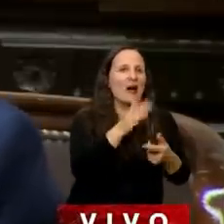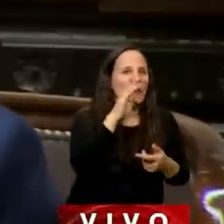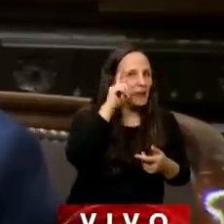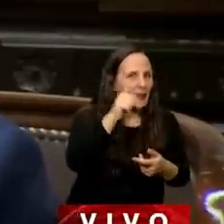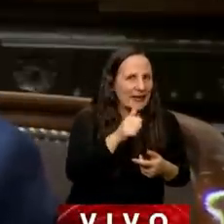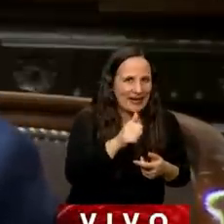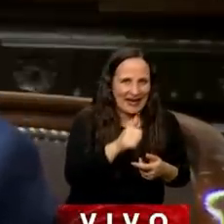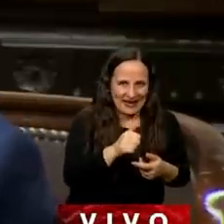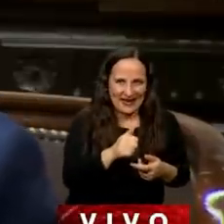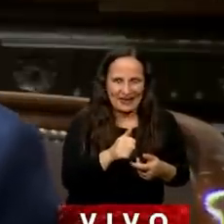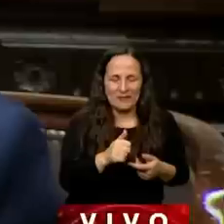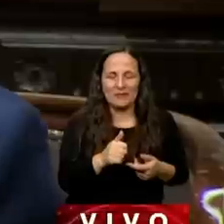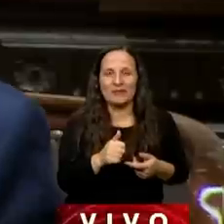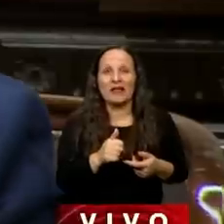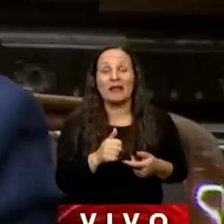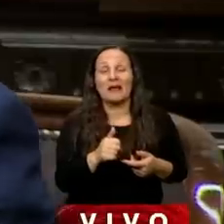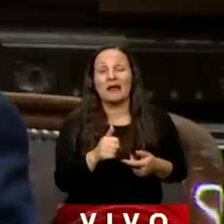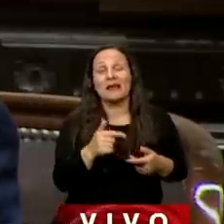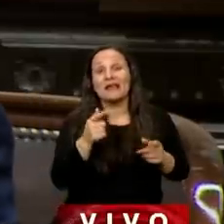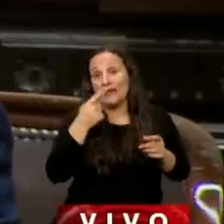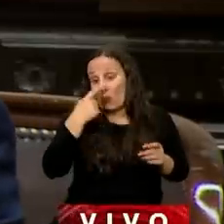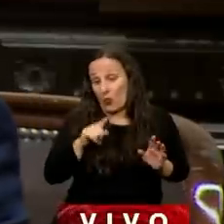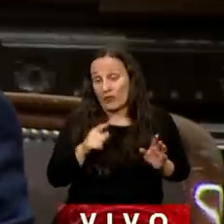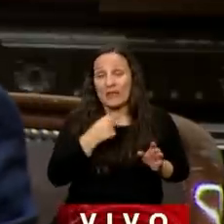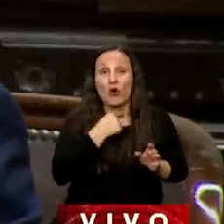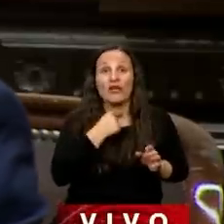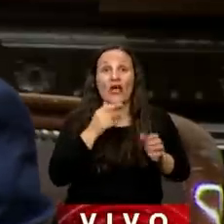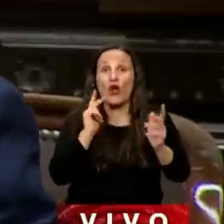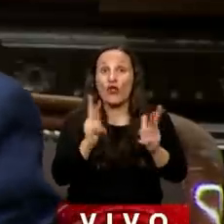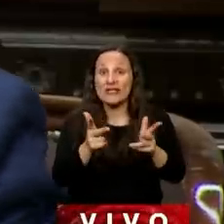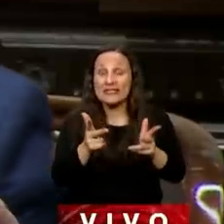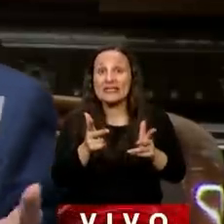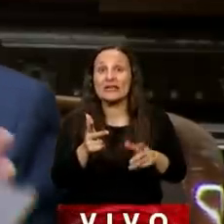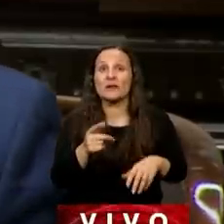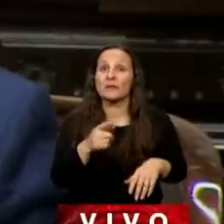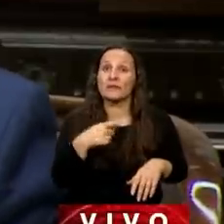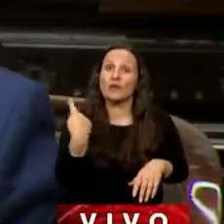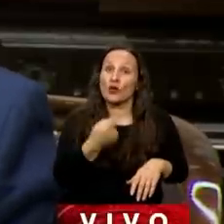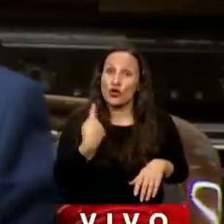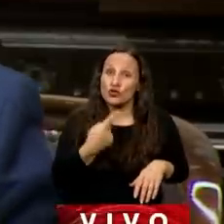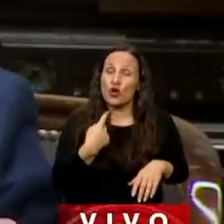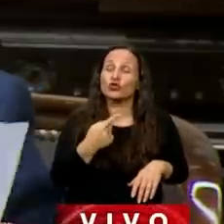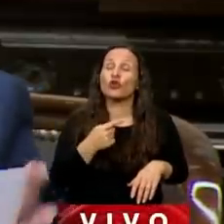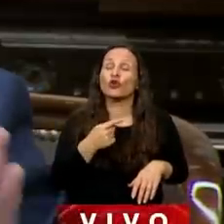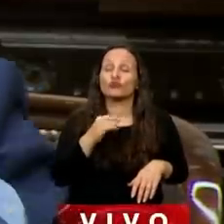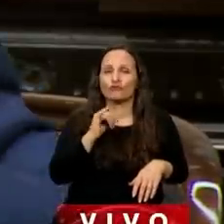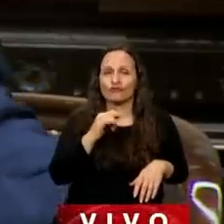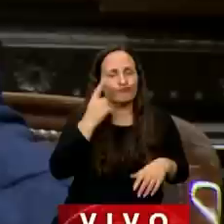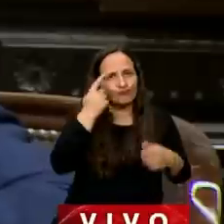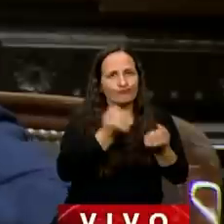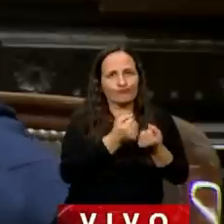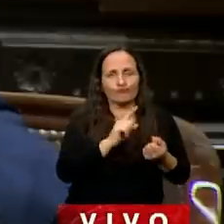Y finalmente quiero decir que nos vamos a oponer a la creación de